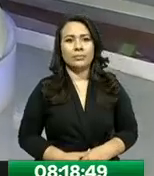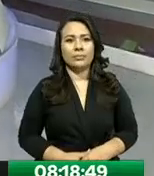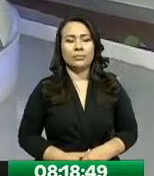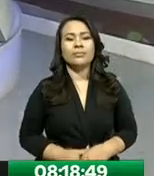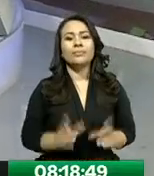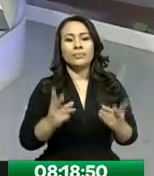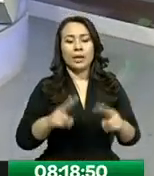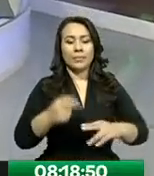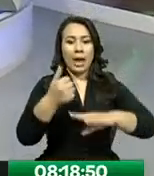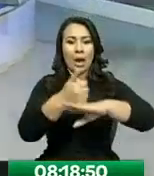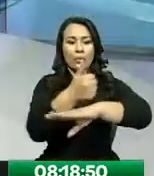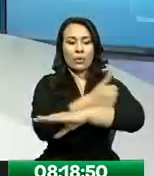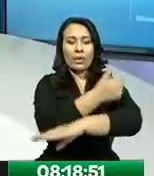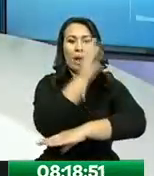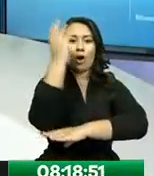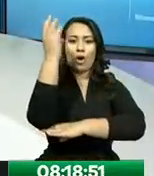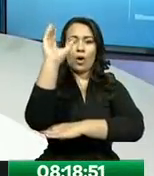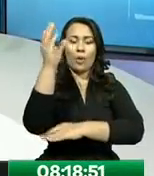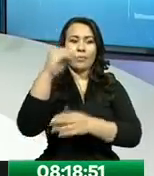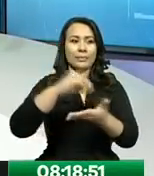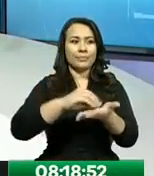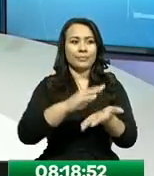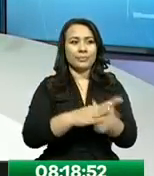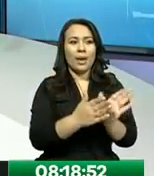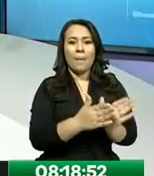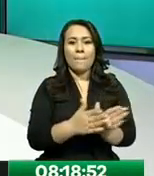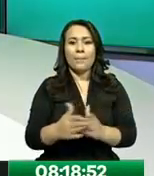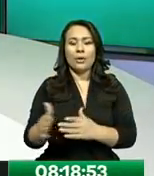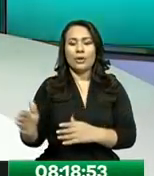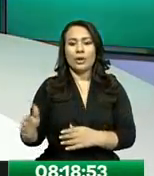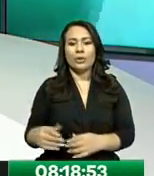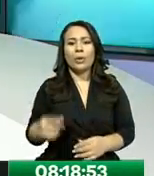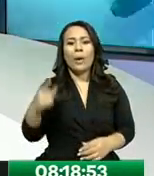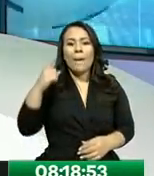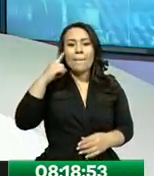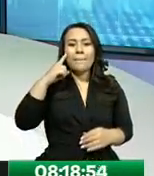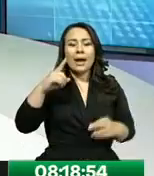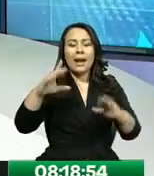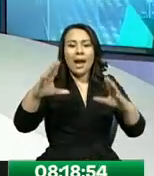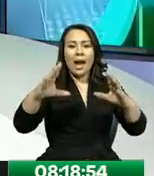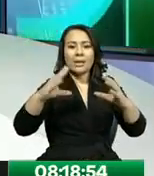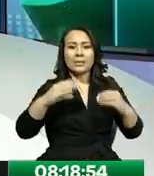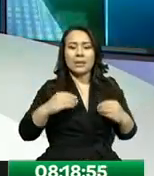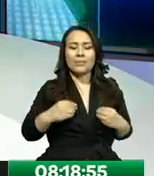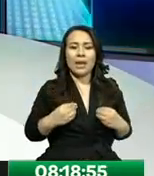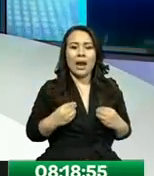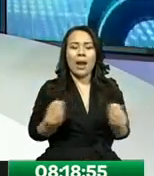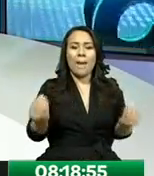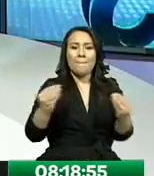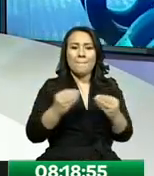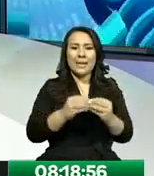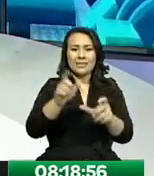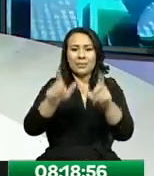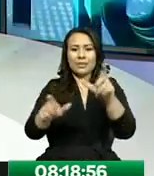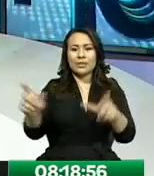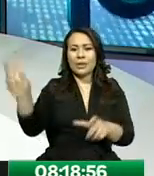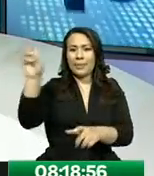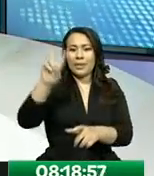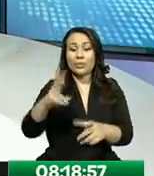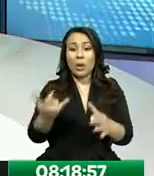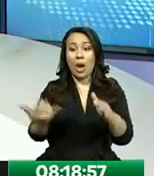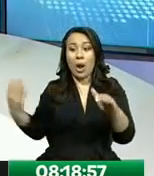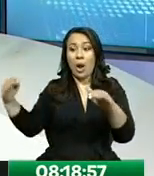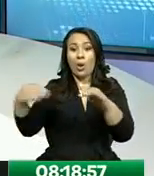Por otra parte, autoridades colombianas establecieron planes de contingencia para recibir a cientos de venezolanos que están cruzando la